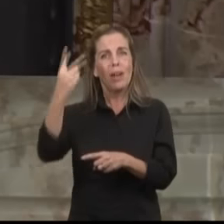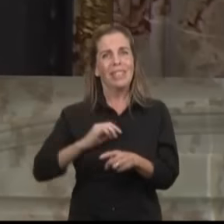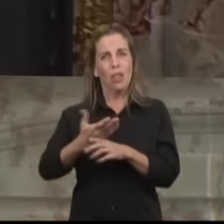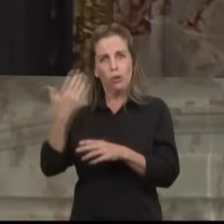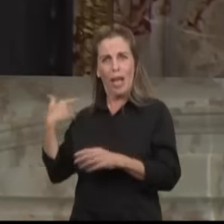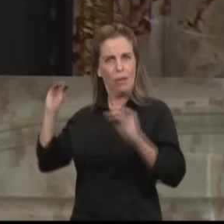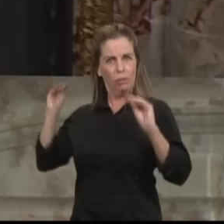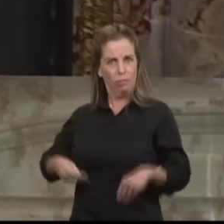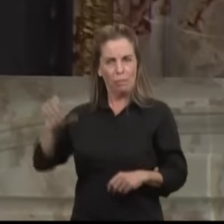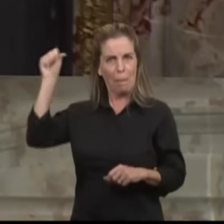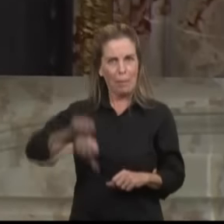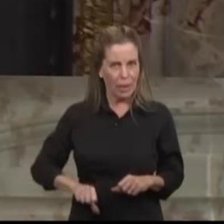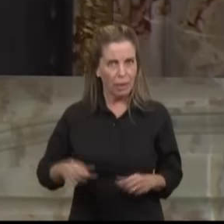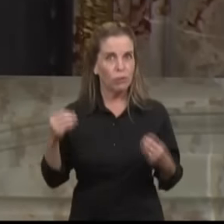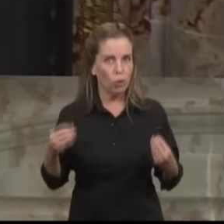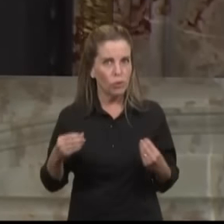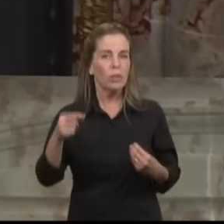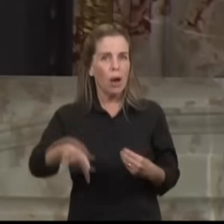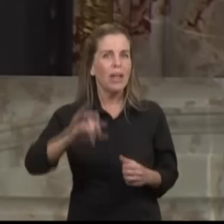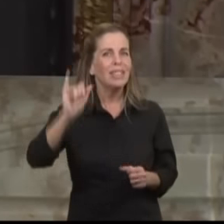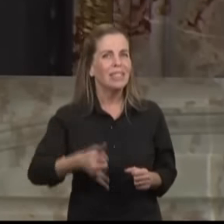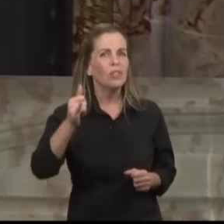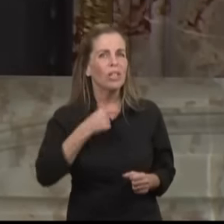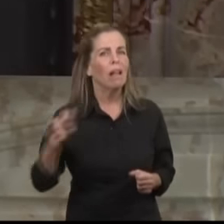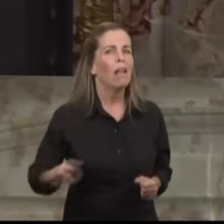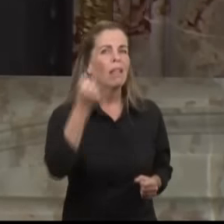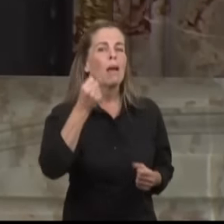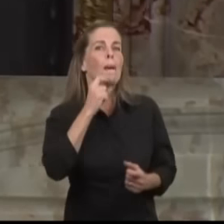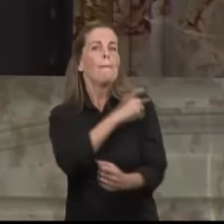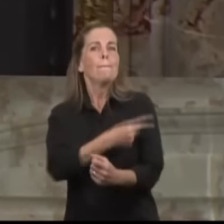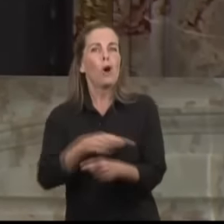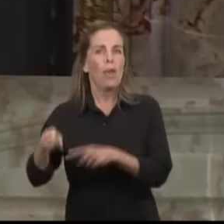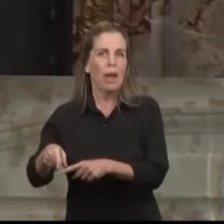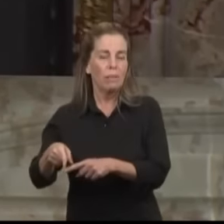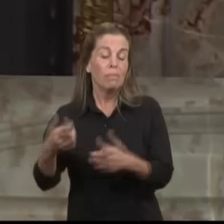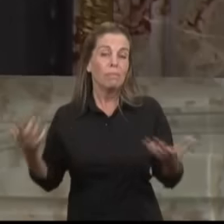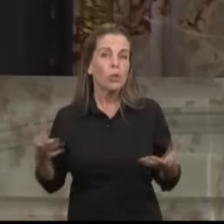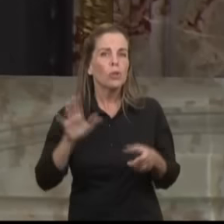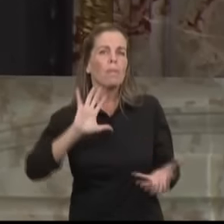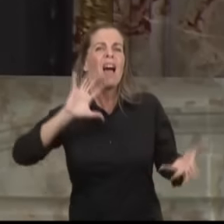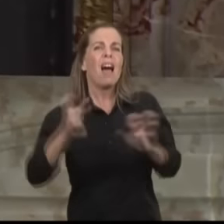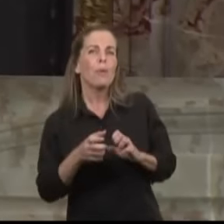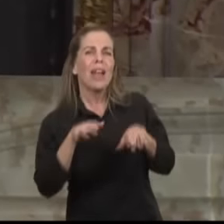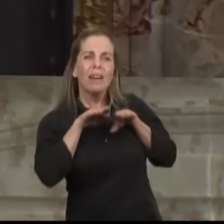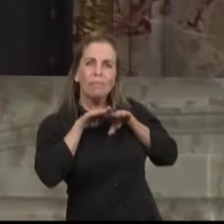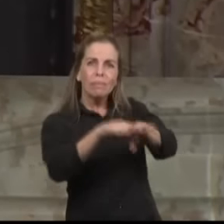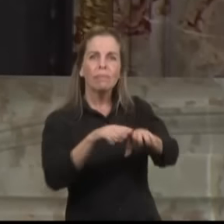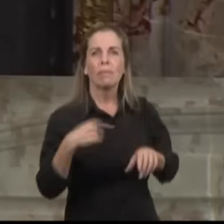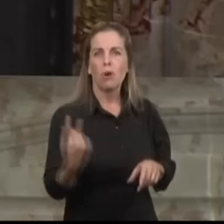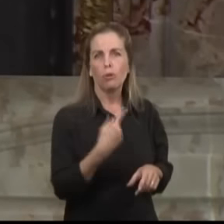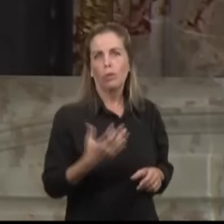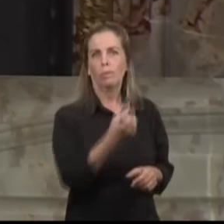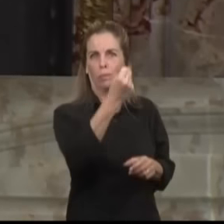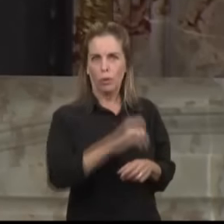cosa con tal de recuperarlo, sin importar si ello implica destruir la estabilidad que tanto nos ha costado conseguir. Para mí